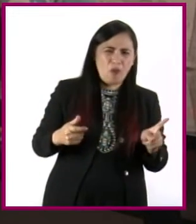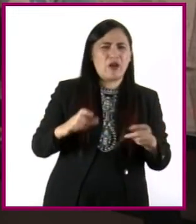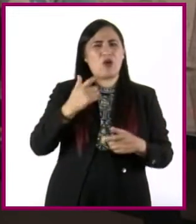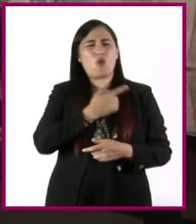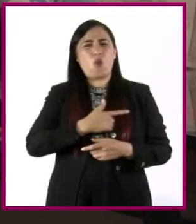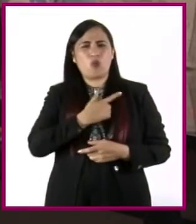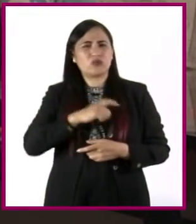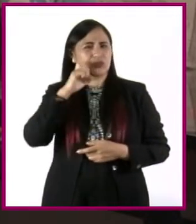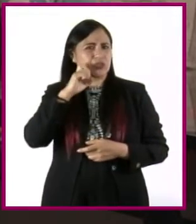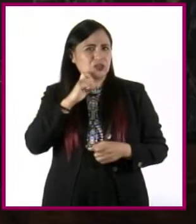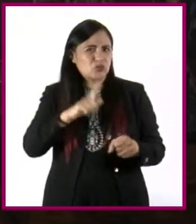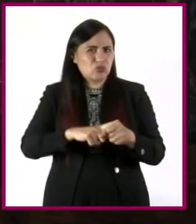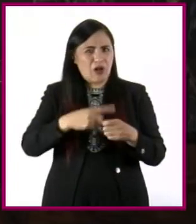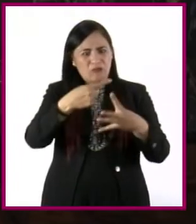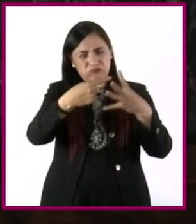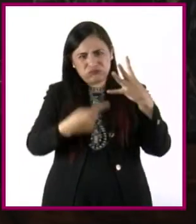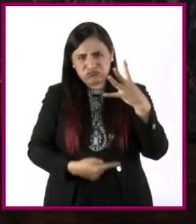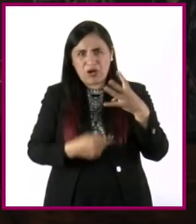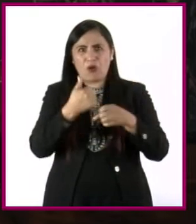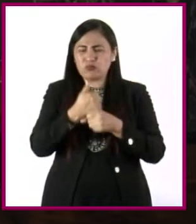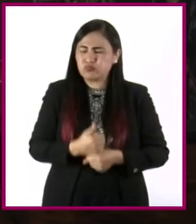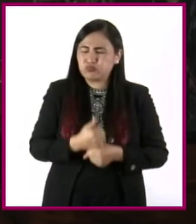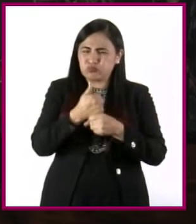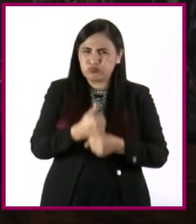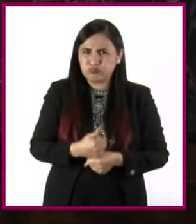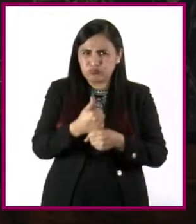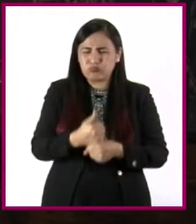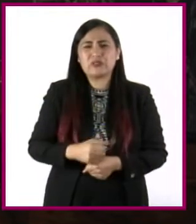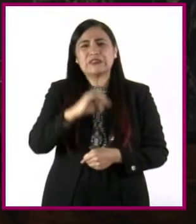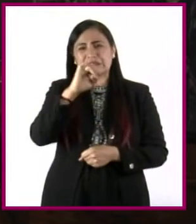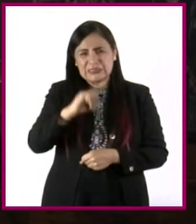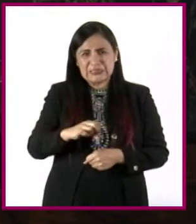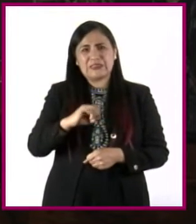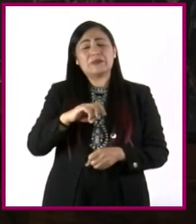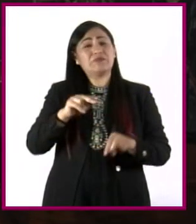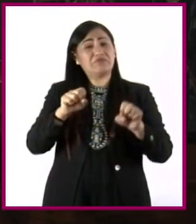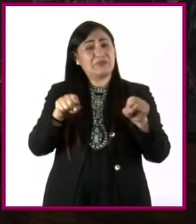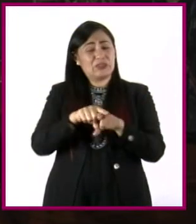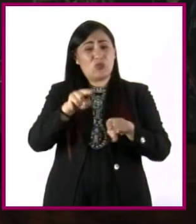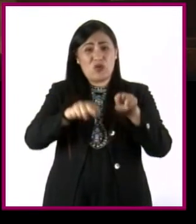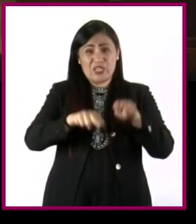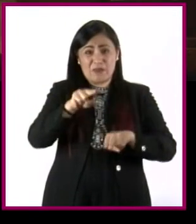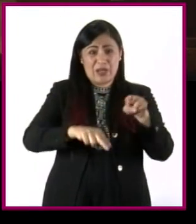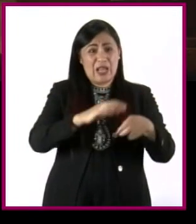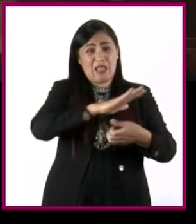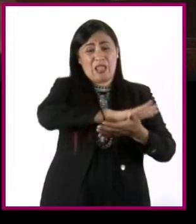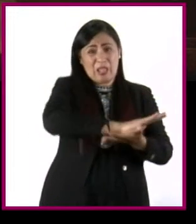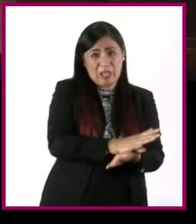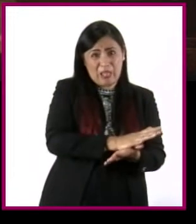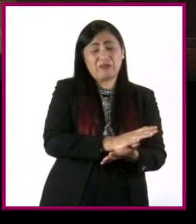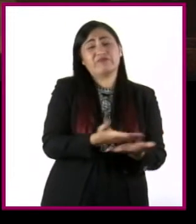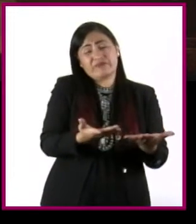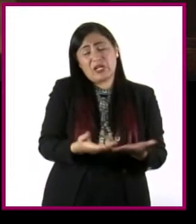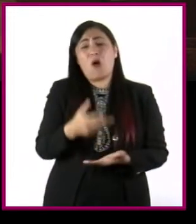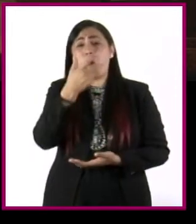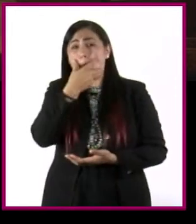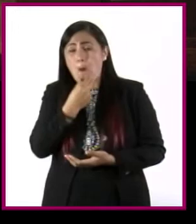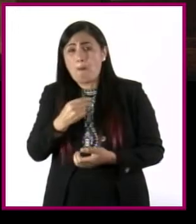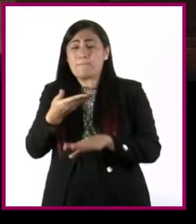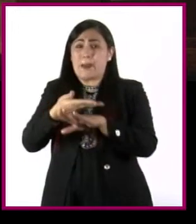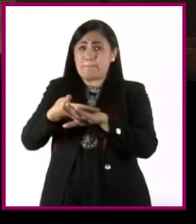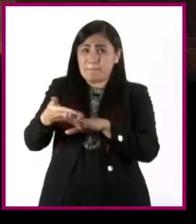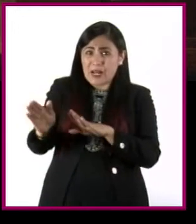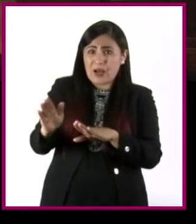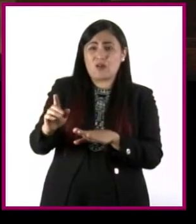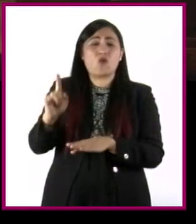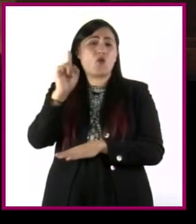todo al mismo tiempo. Lo sé, y si hay niveles de discriminación, también hay niveles de privilegios. Ser hombre, blanco,